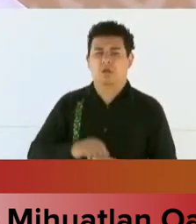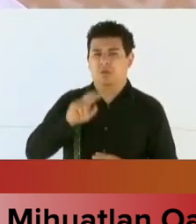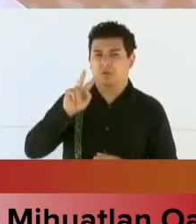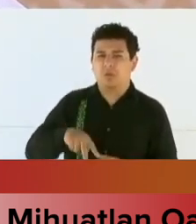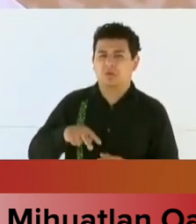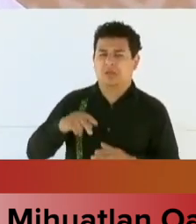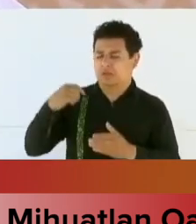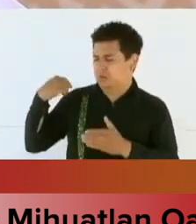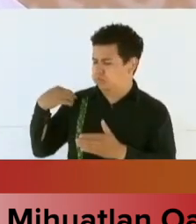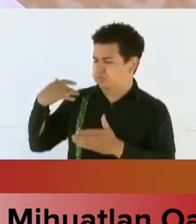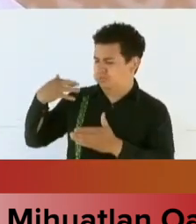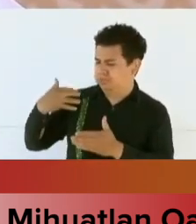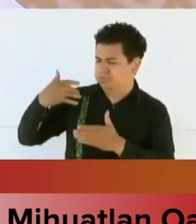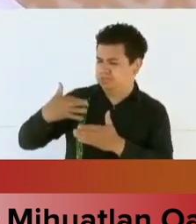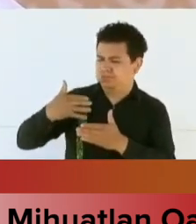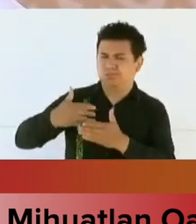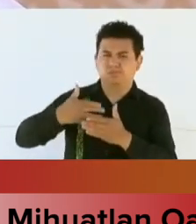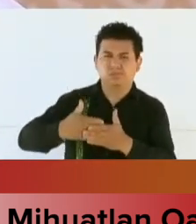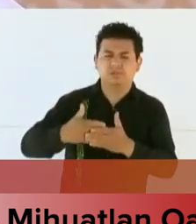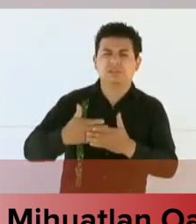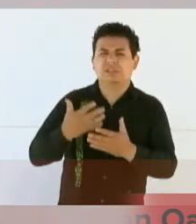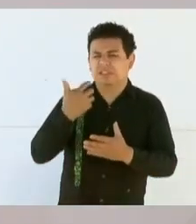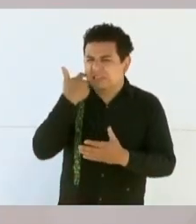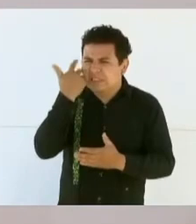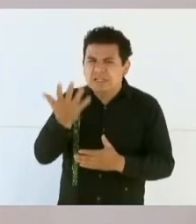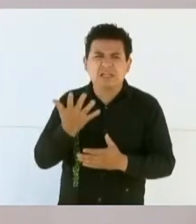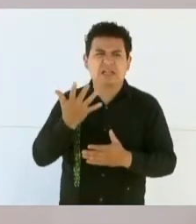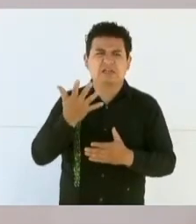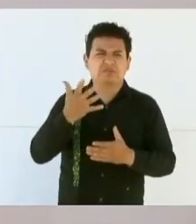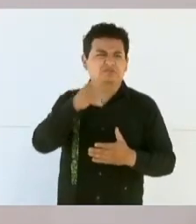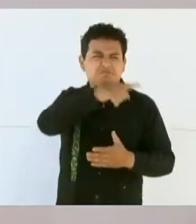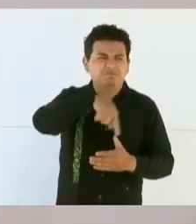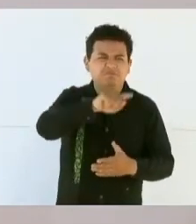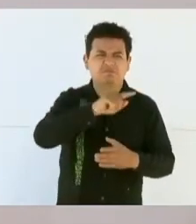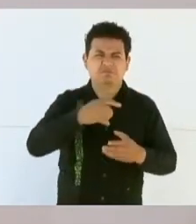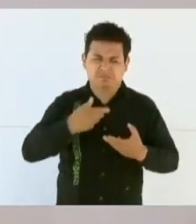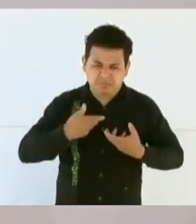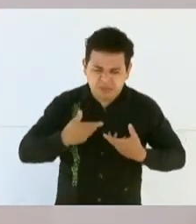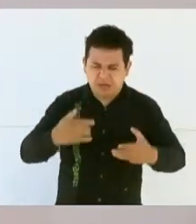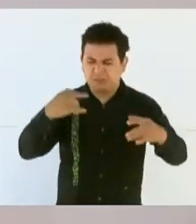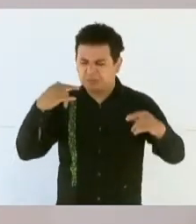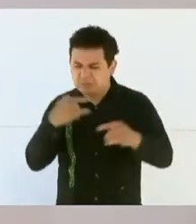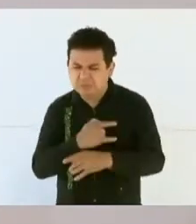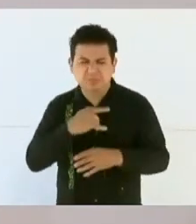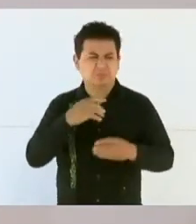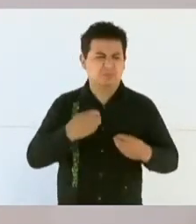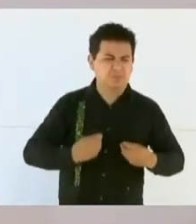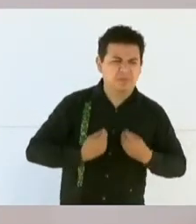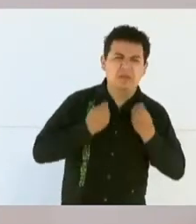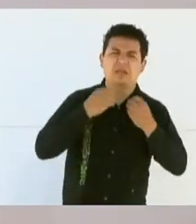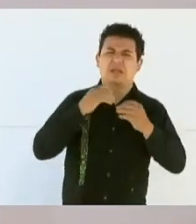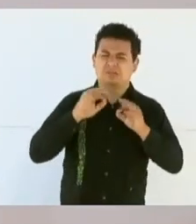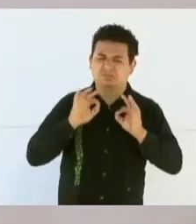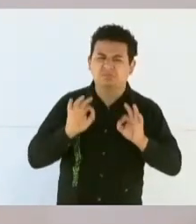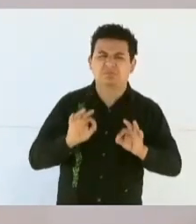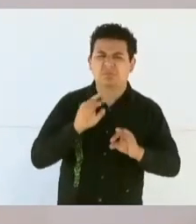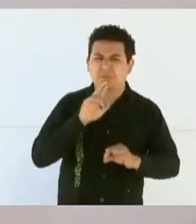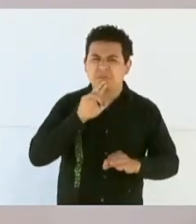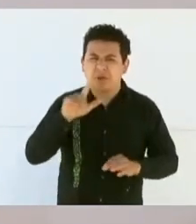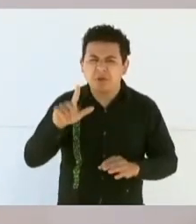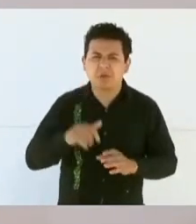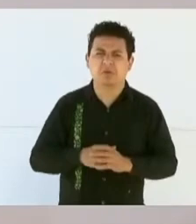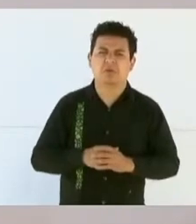se ha tenido el deseo de mejorar la calidad de vida de nuestro municipio a través de distintas